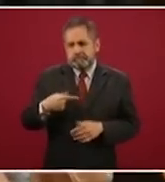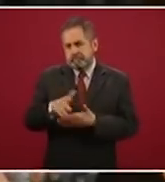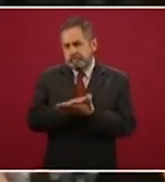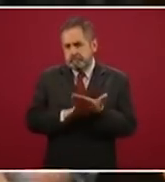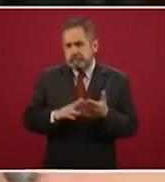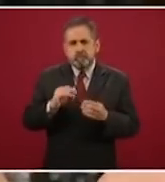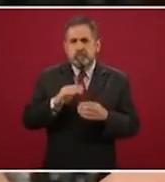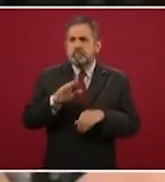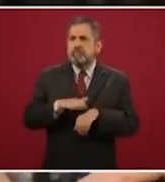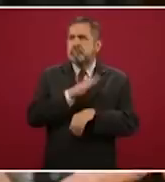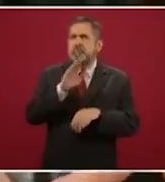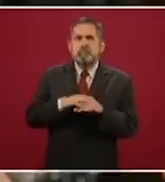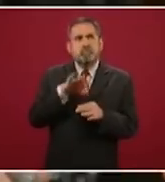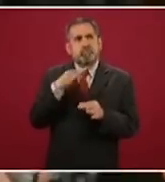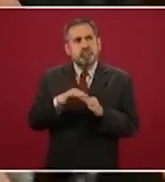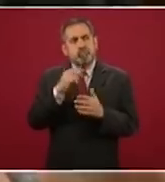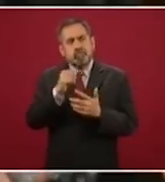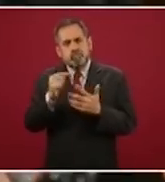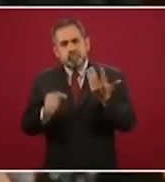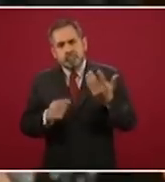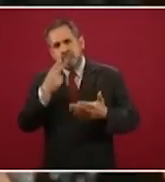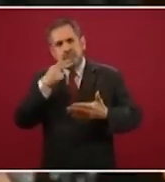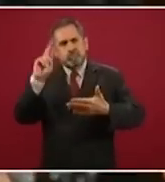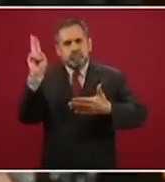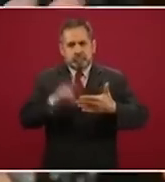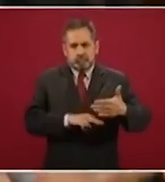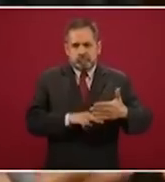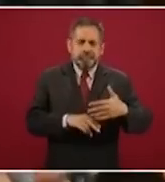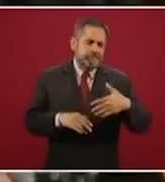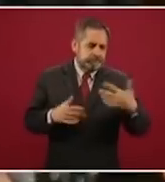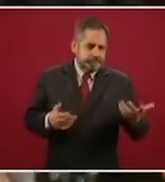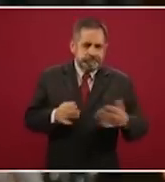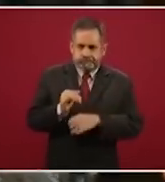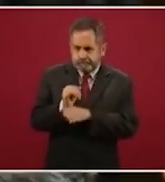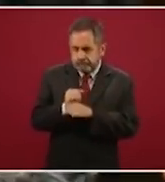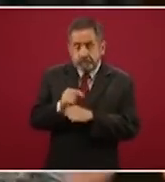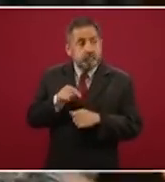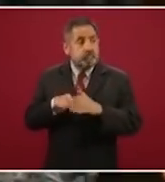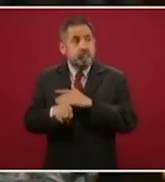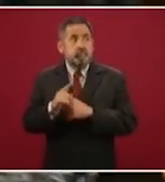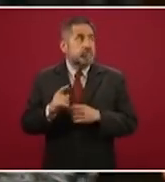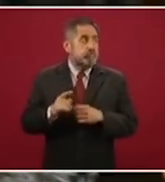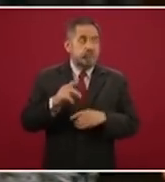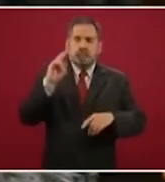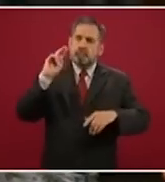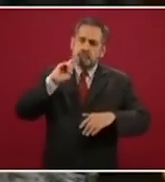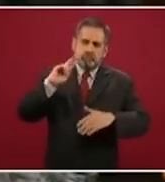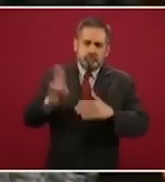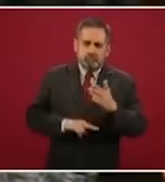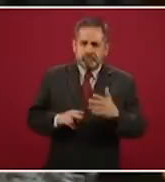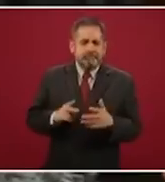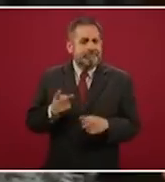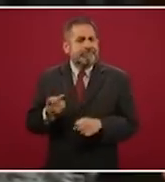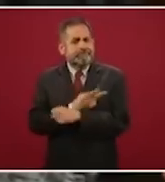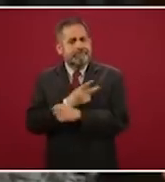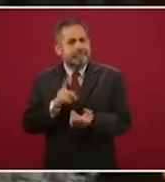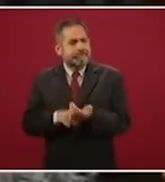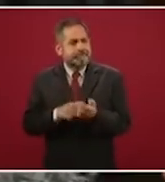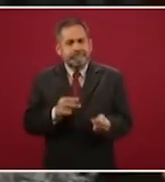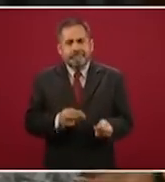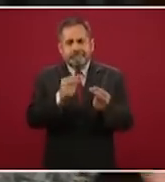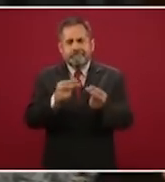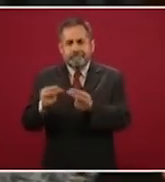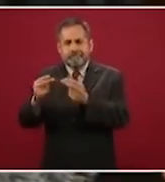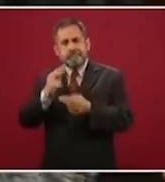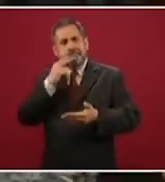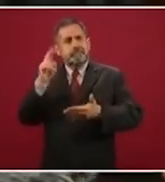no cumplen con un requisito y les clausuran el negocio y los inspectores van siempre tras ellos. ¿Qué va a pasar con esos negocios que se